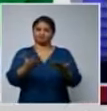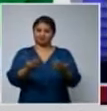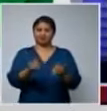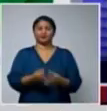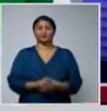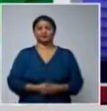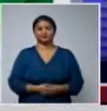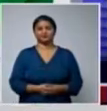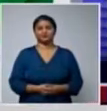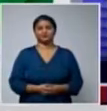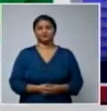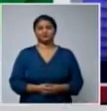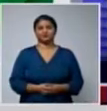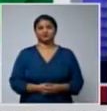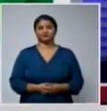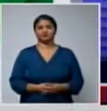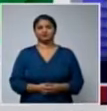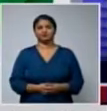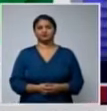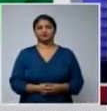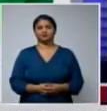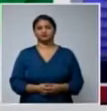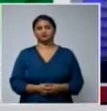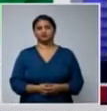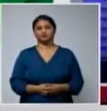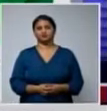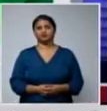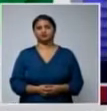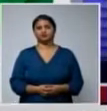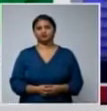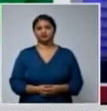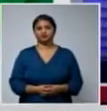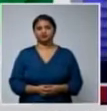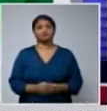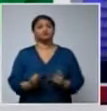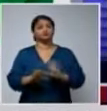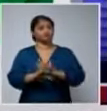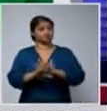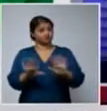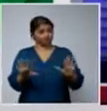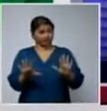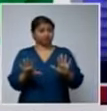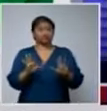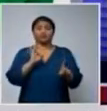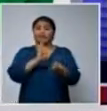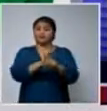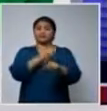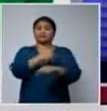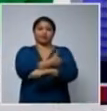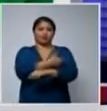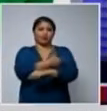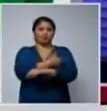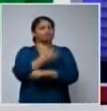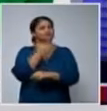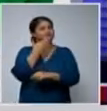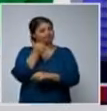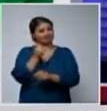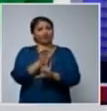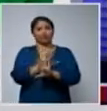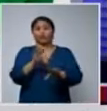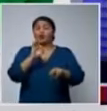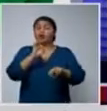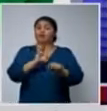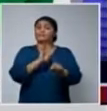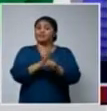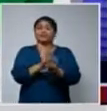aún sin vacunas, hasta que tengamos y se complete, ya que ya comenzó aquí en La Habana